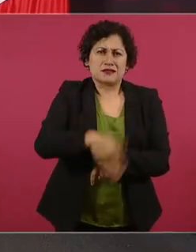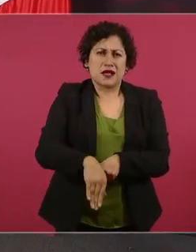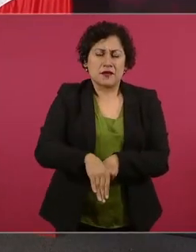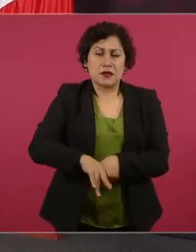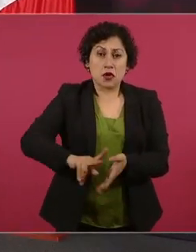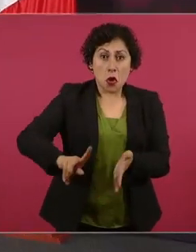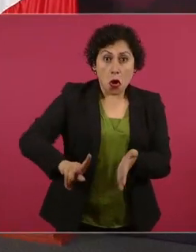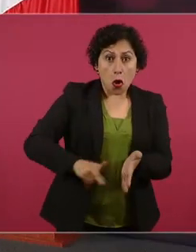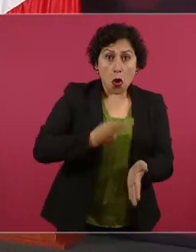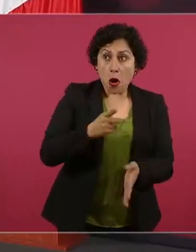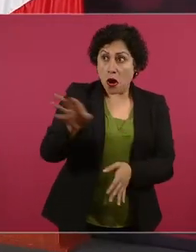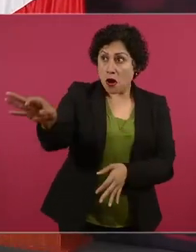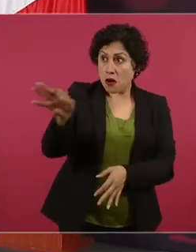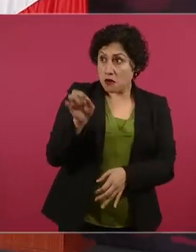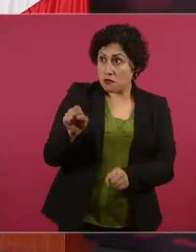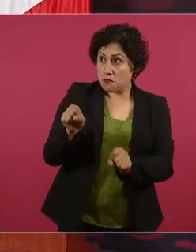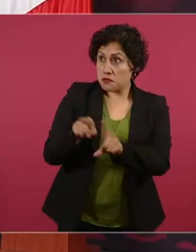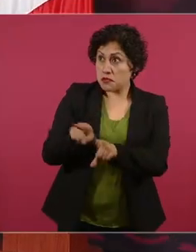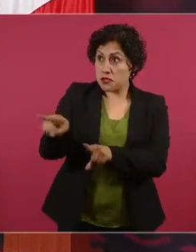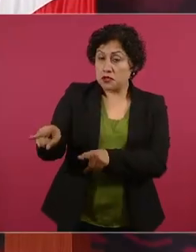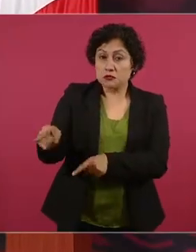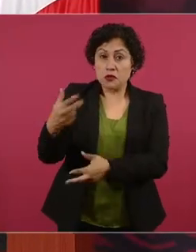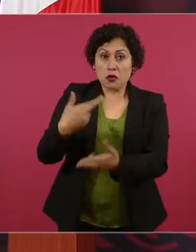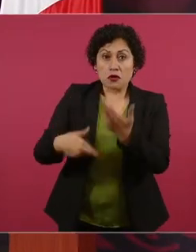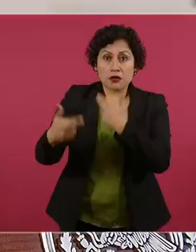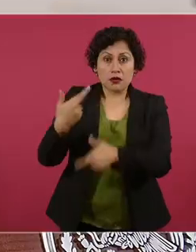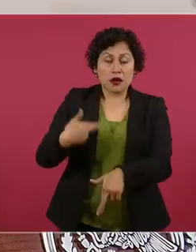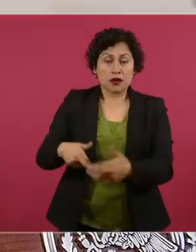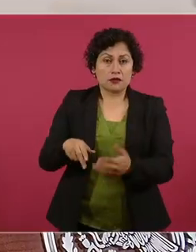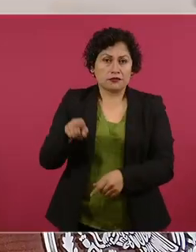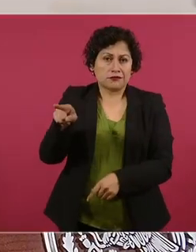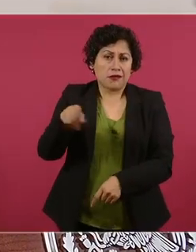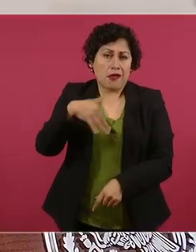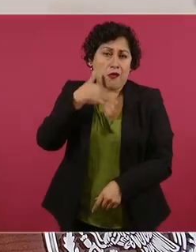la oligarquía corrupta,